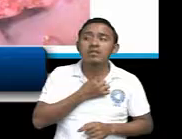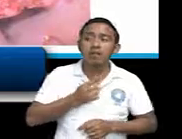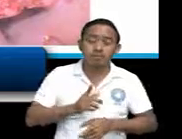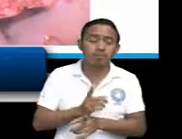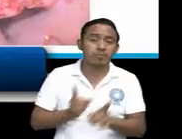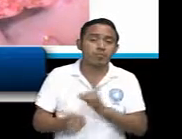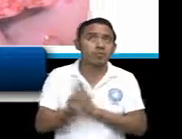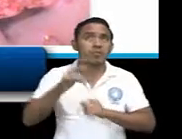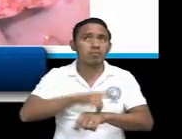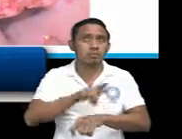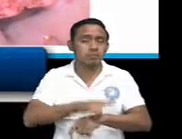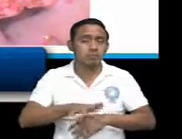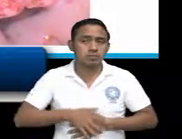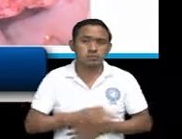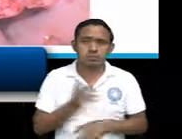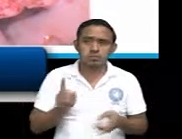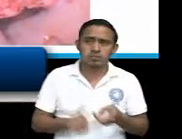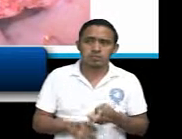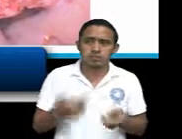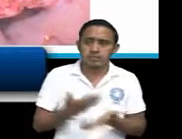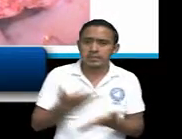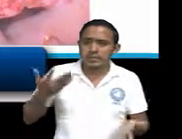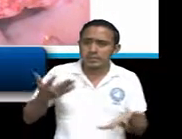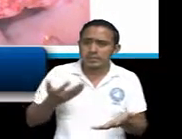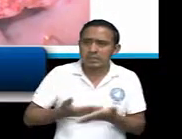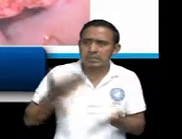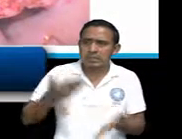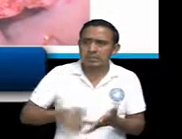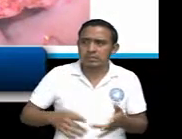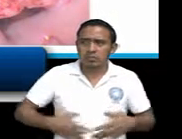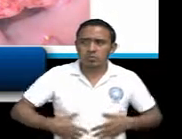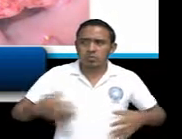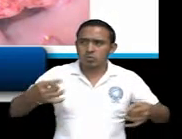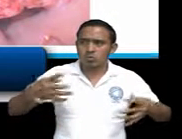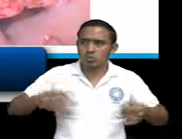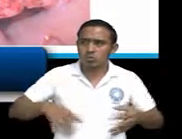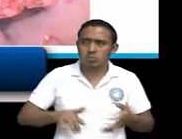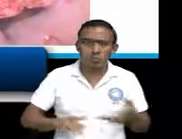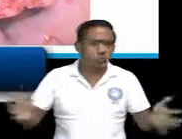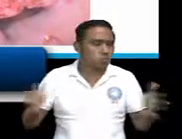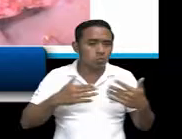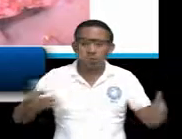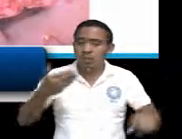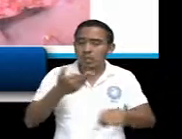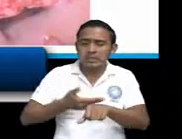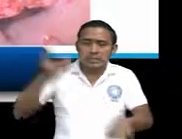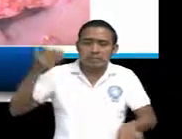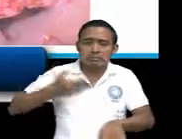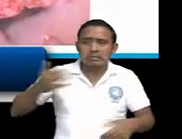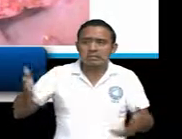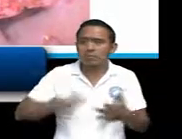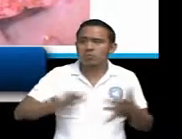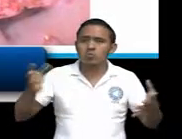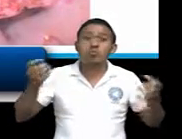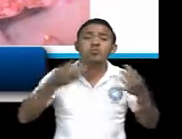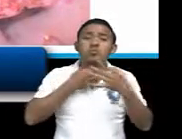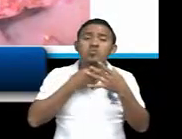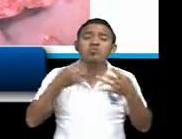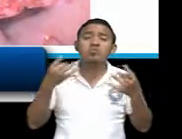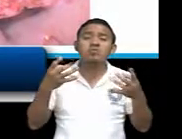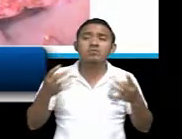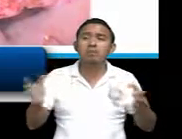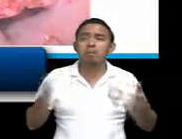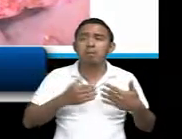tratar. Otros síntomas como calentura, doctor, dolor de estómago, no dolor, fiebre, de pecho. No dan dolor. Nada. Solo